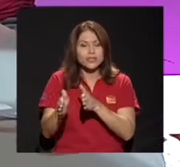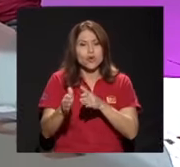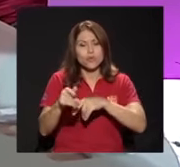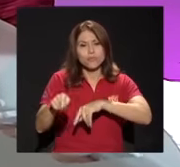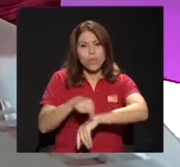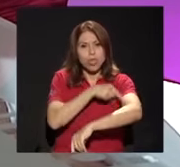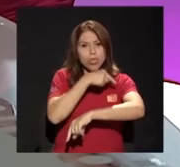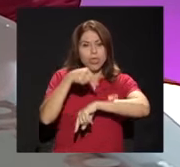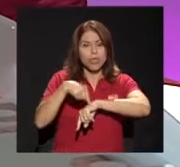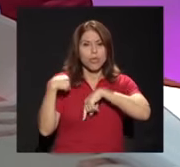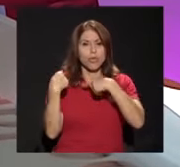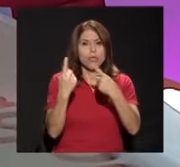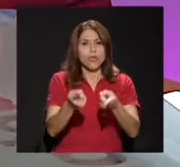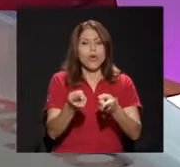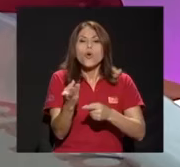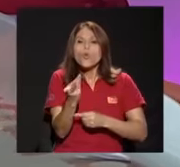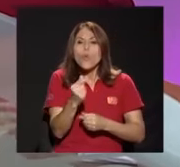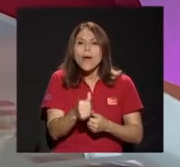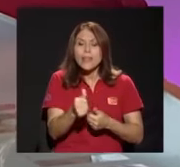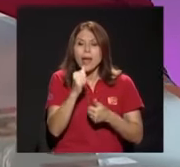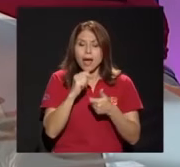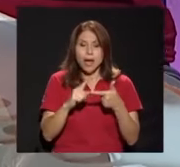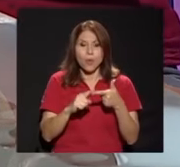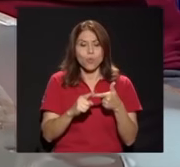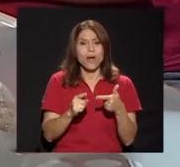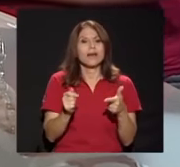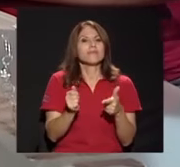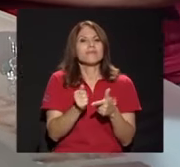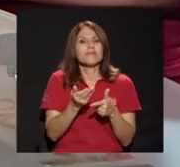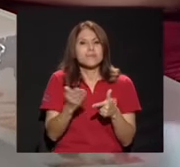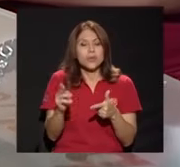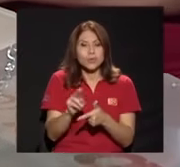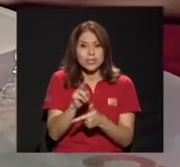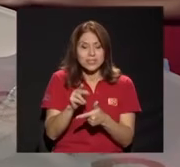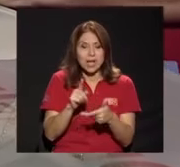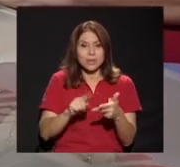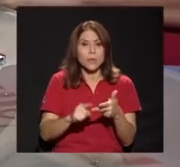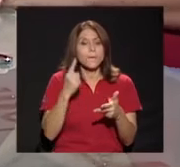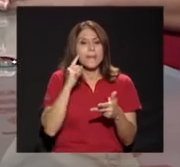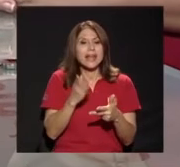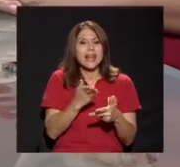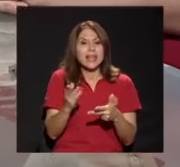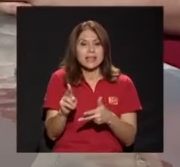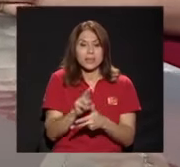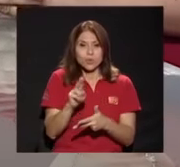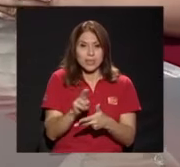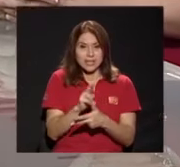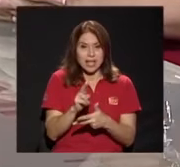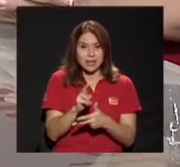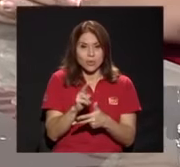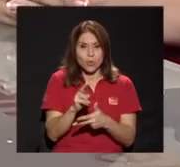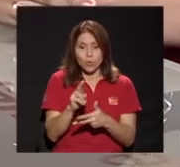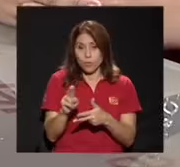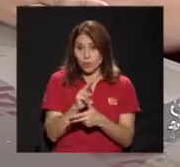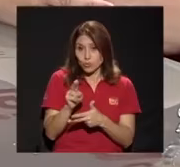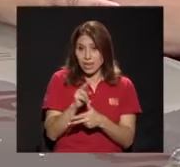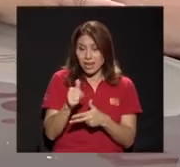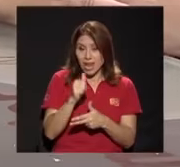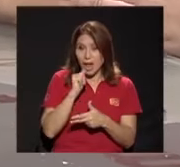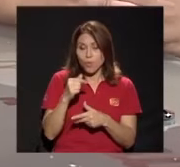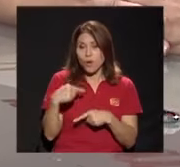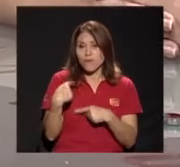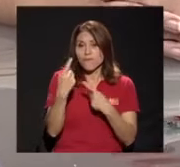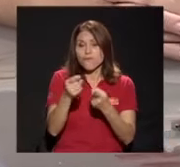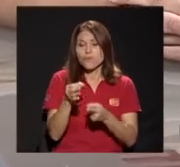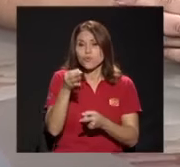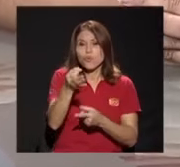agua está utilizando y para qué la está utilizando, ¿verdad? Y cómo querría utilizarla en el futuro. Entonces, en este momento... ¿Tenemos idea de cuánta agua está produciendo el